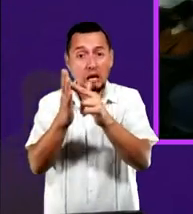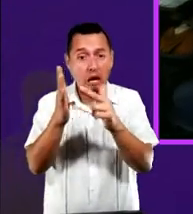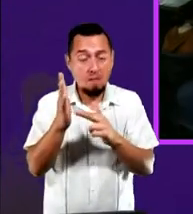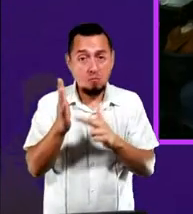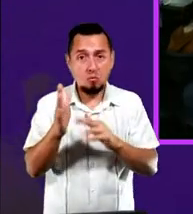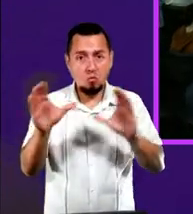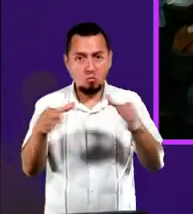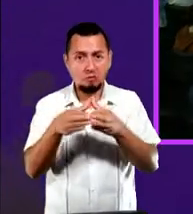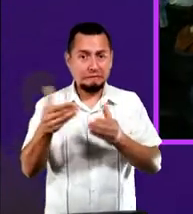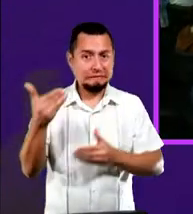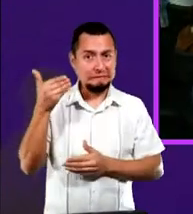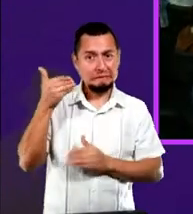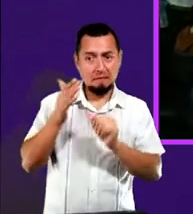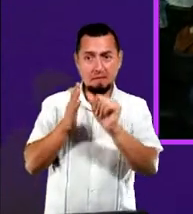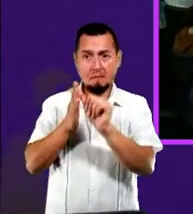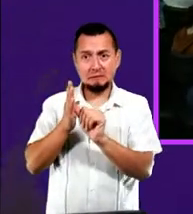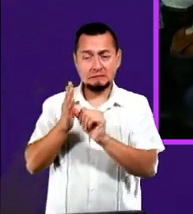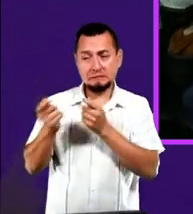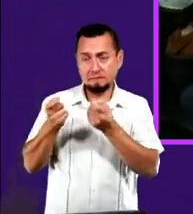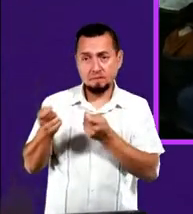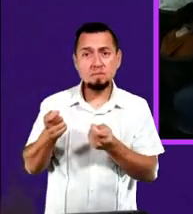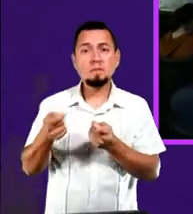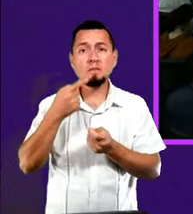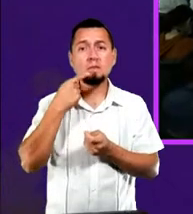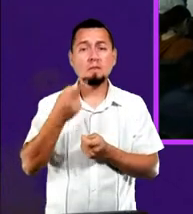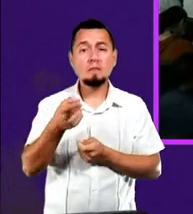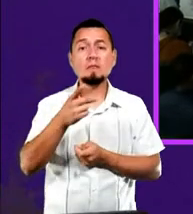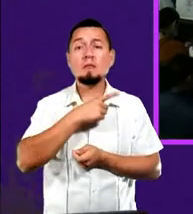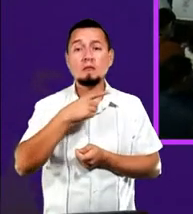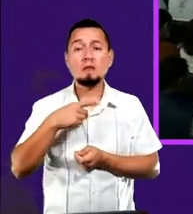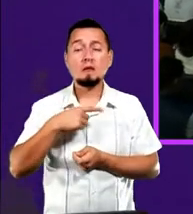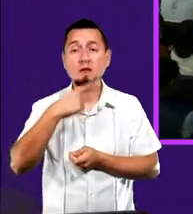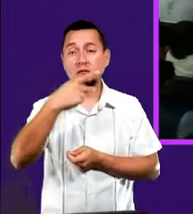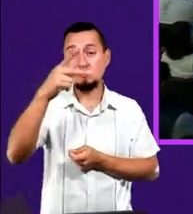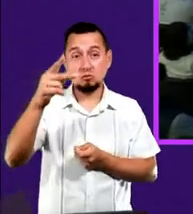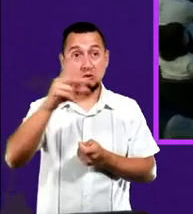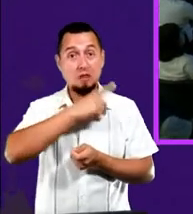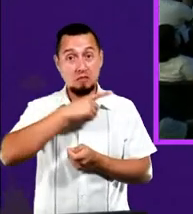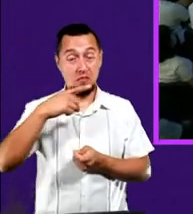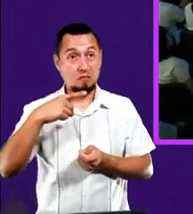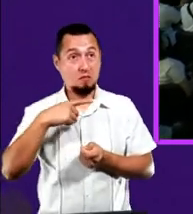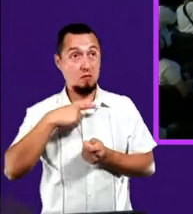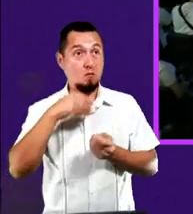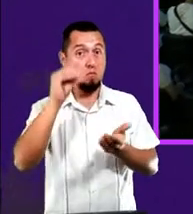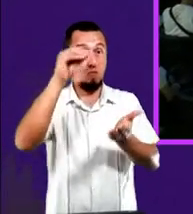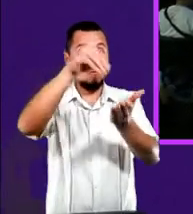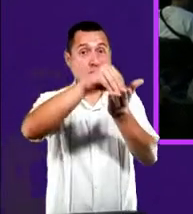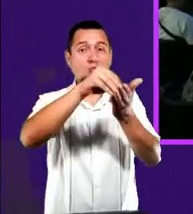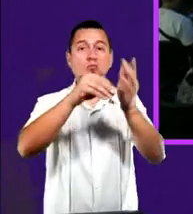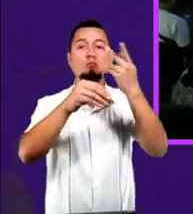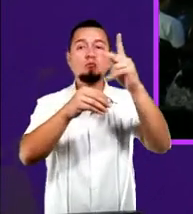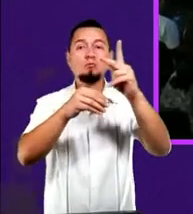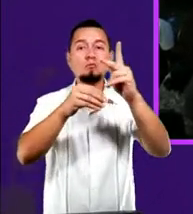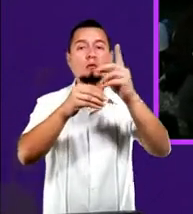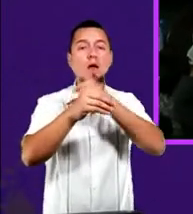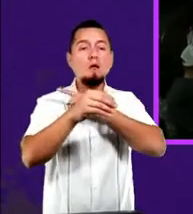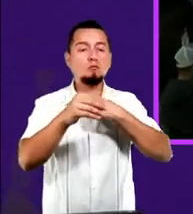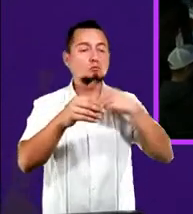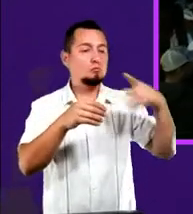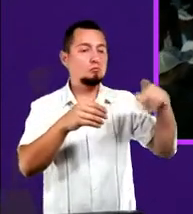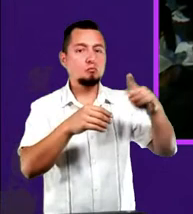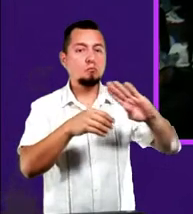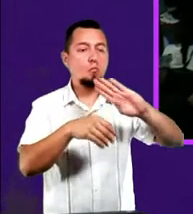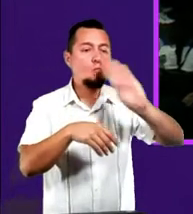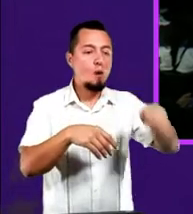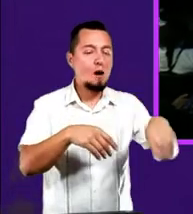que para estar en la rotonda tenían que estar también restos óseos de los homenajeados. El Congreso,